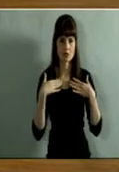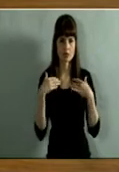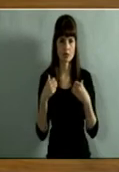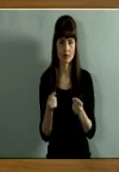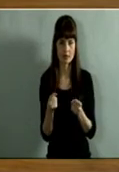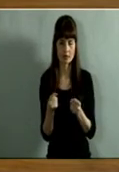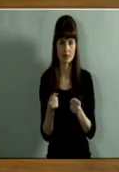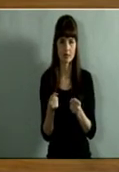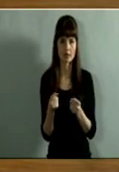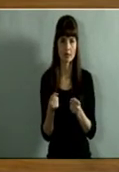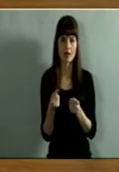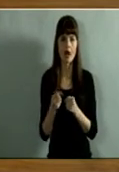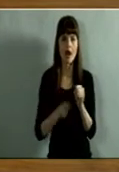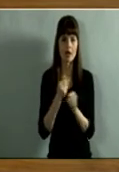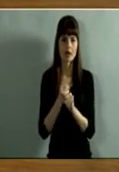hace 2 años